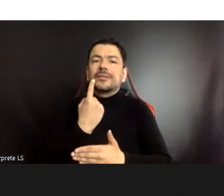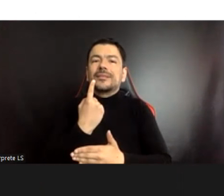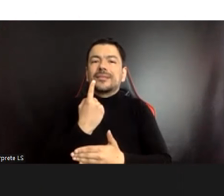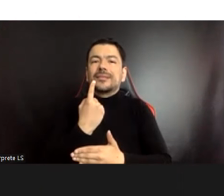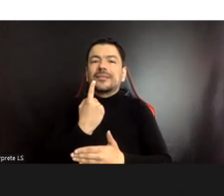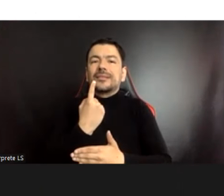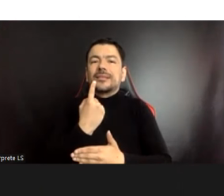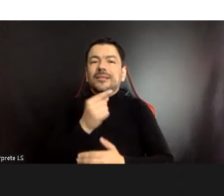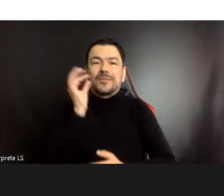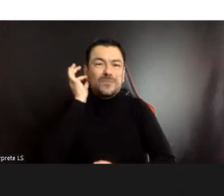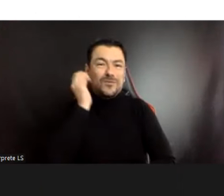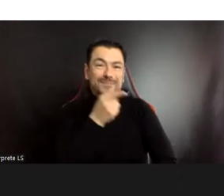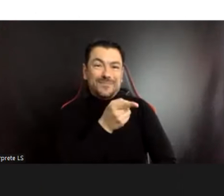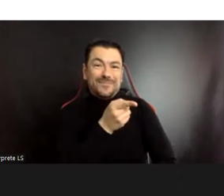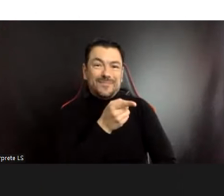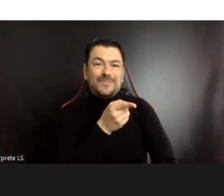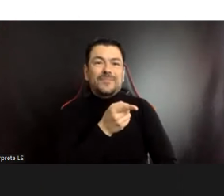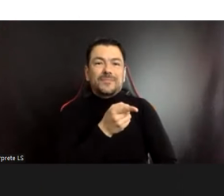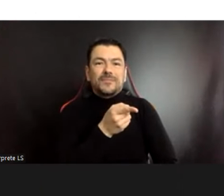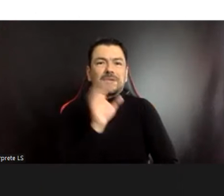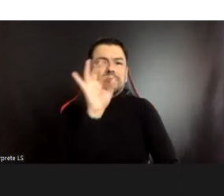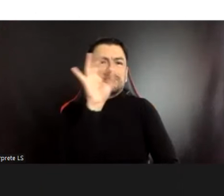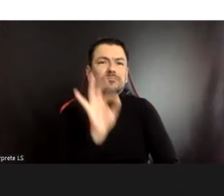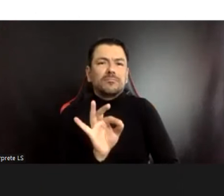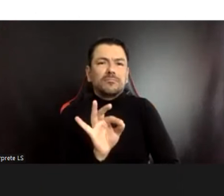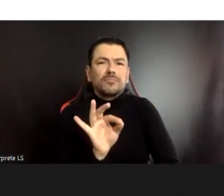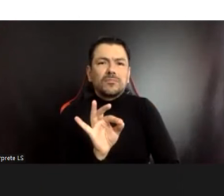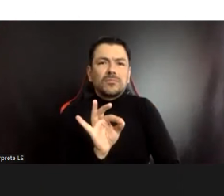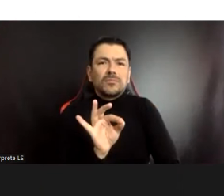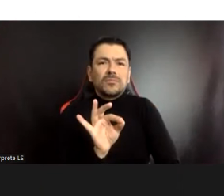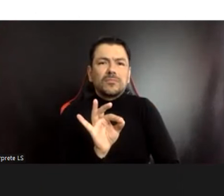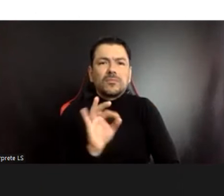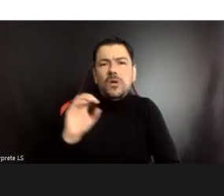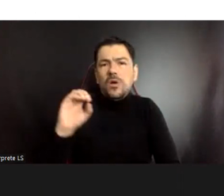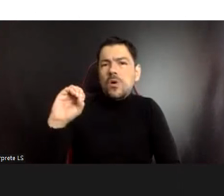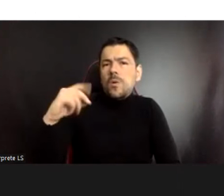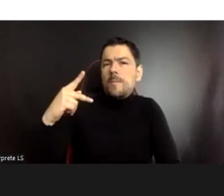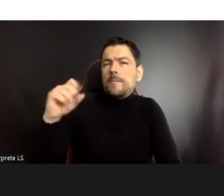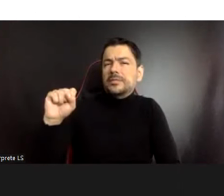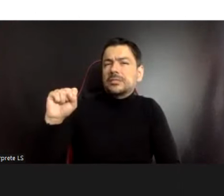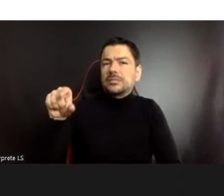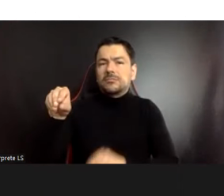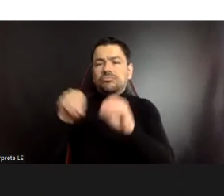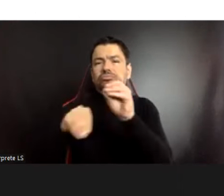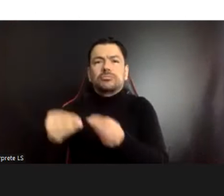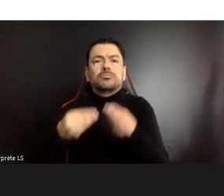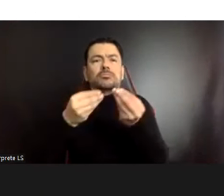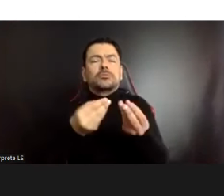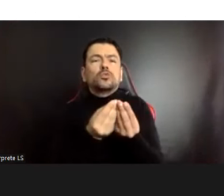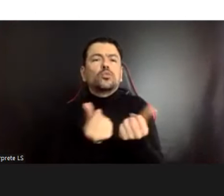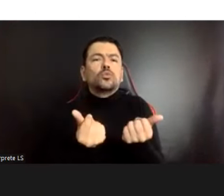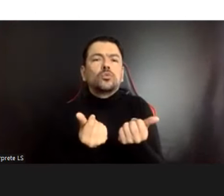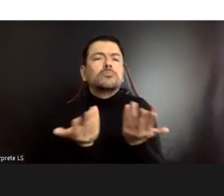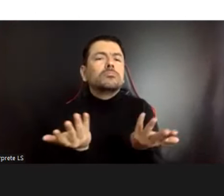puede OPS crear toda una solución para que la evidencia utilizada